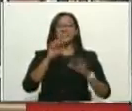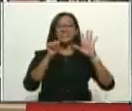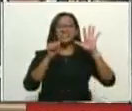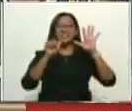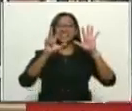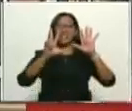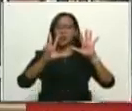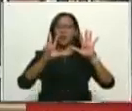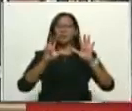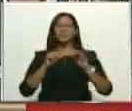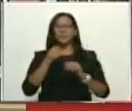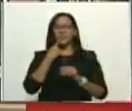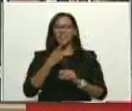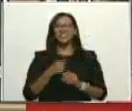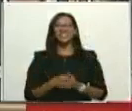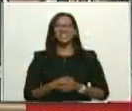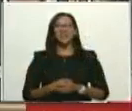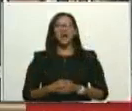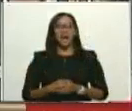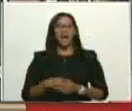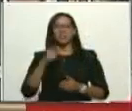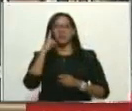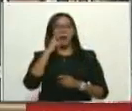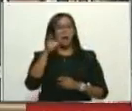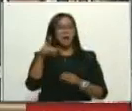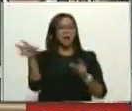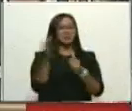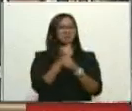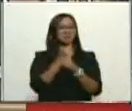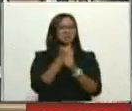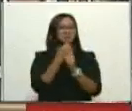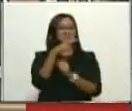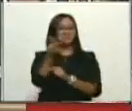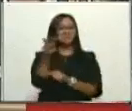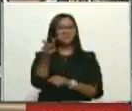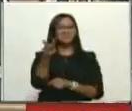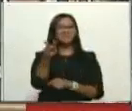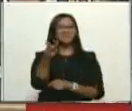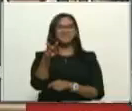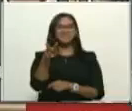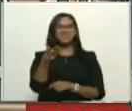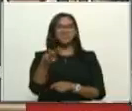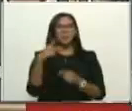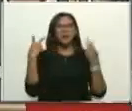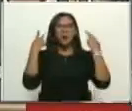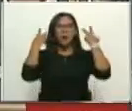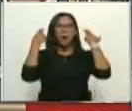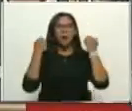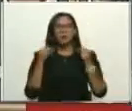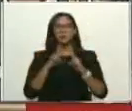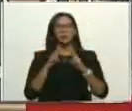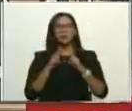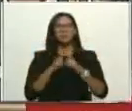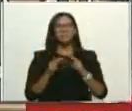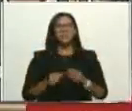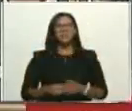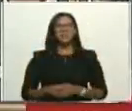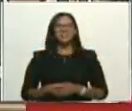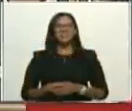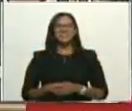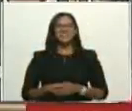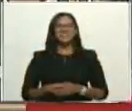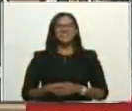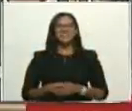...468... dijo allá el camarada Ray, que lo dijo, yo lo estoy cazando por aquí, pero ahora anda con el pelo corto y no lo conocemos.